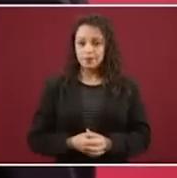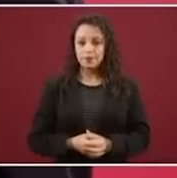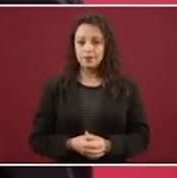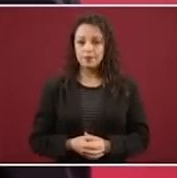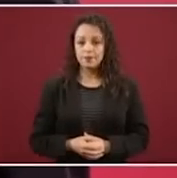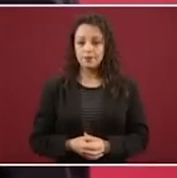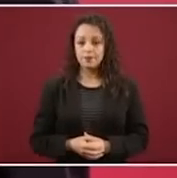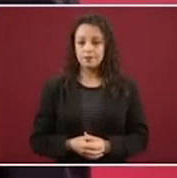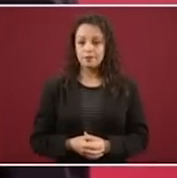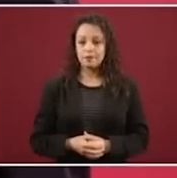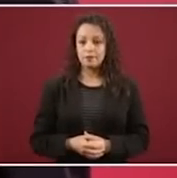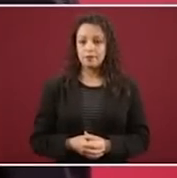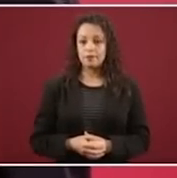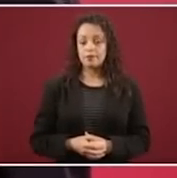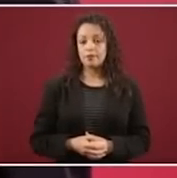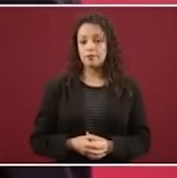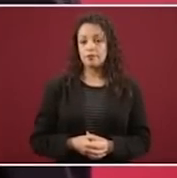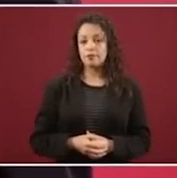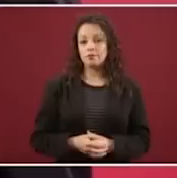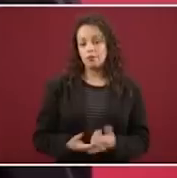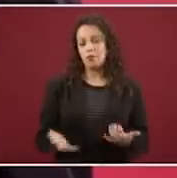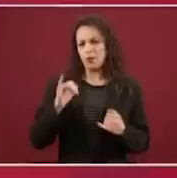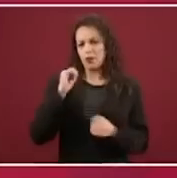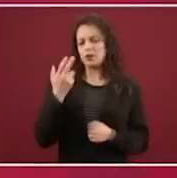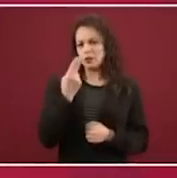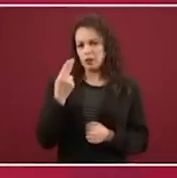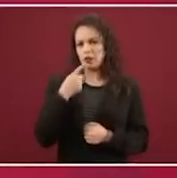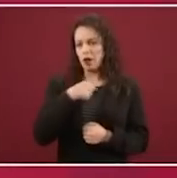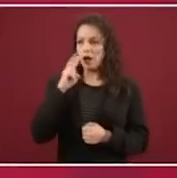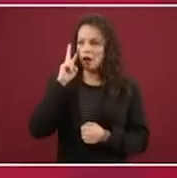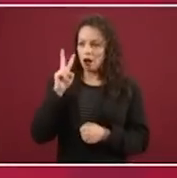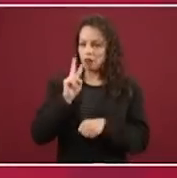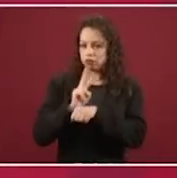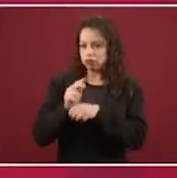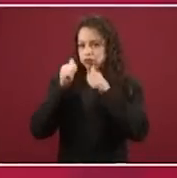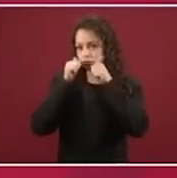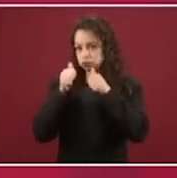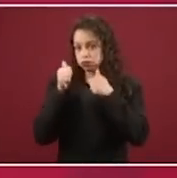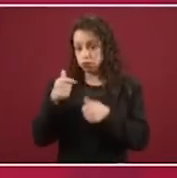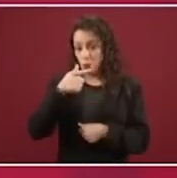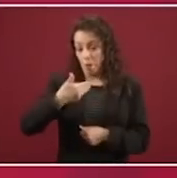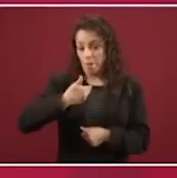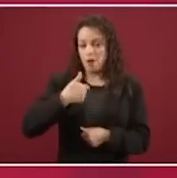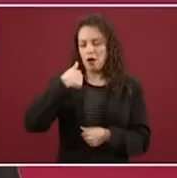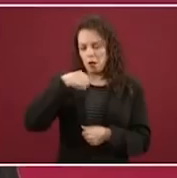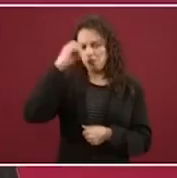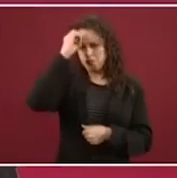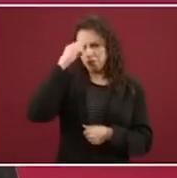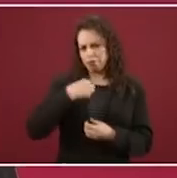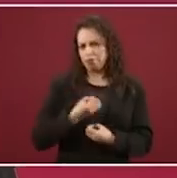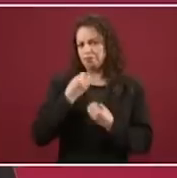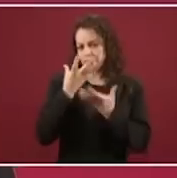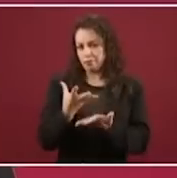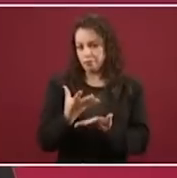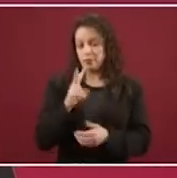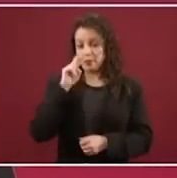pero sí estamos pendientes y, como me pides, estoy opinando de que se